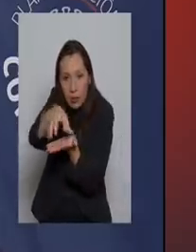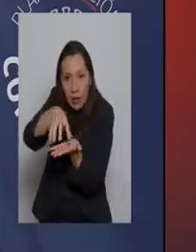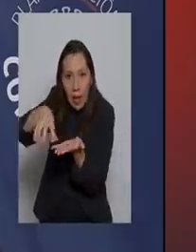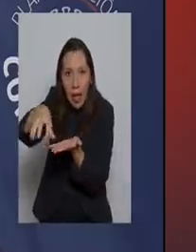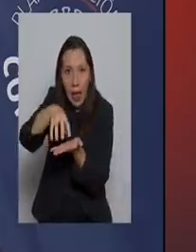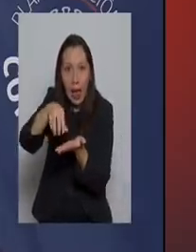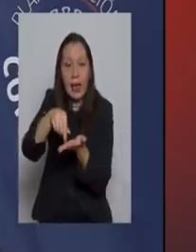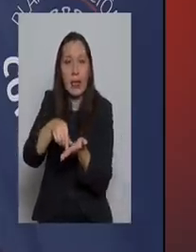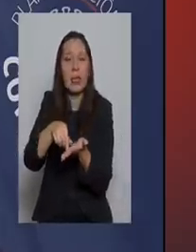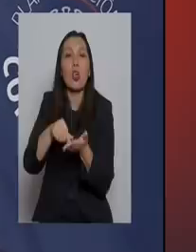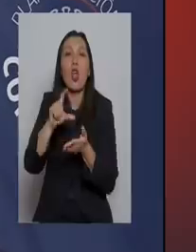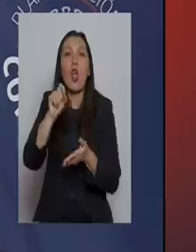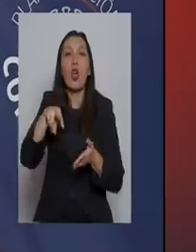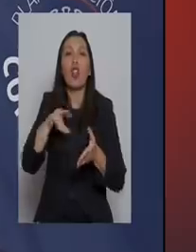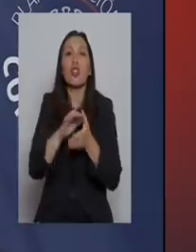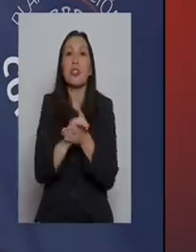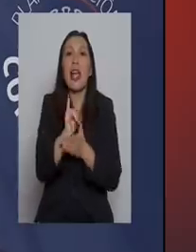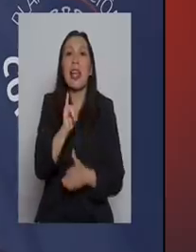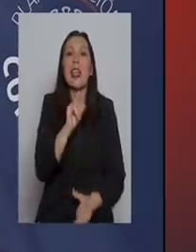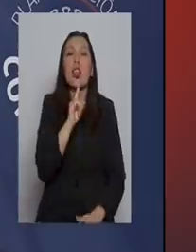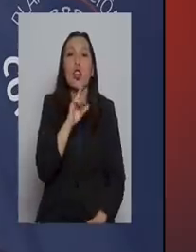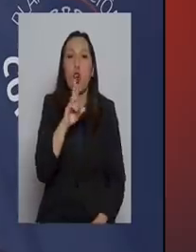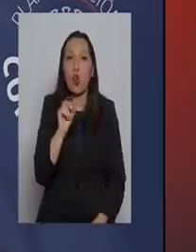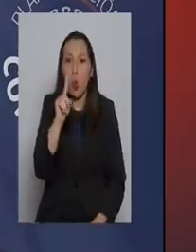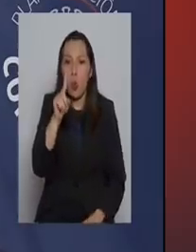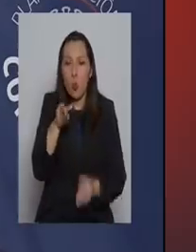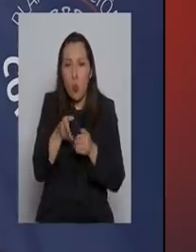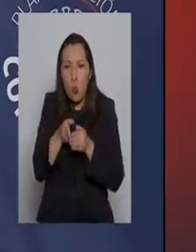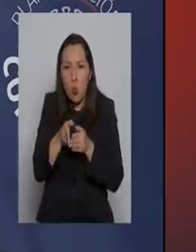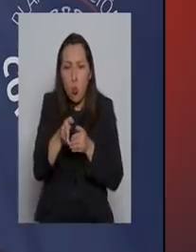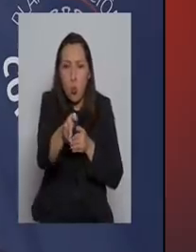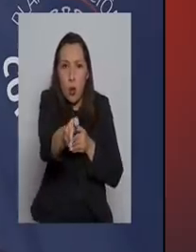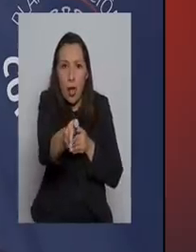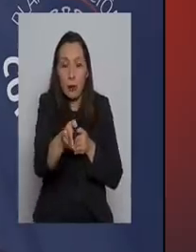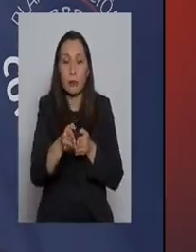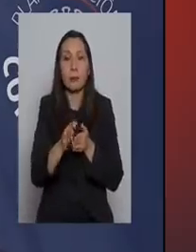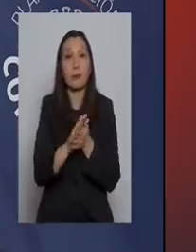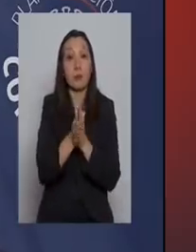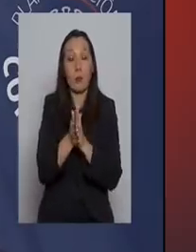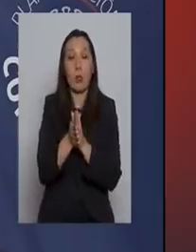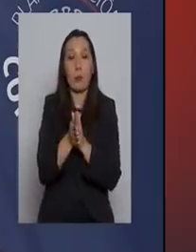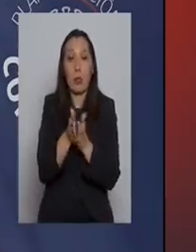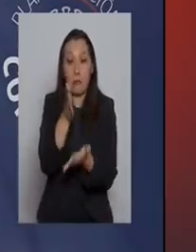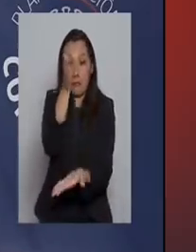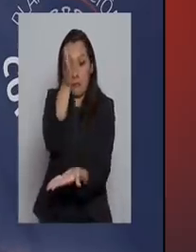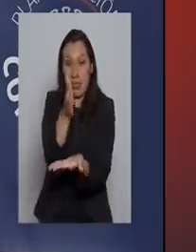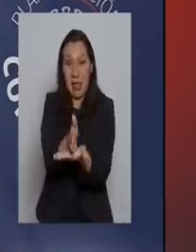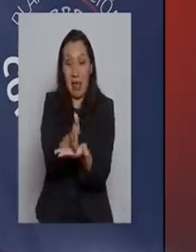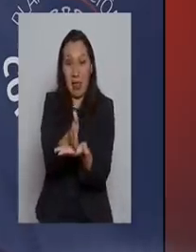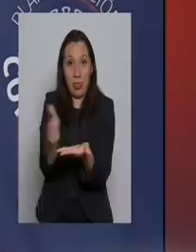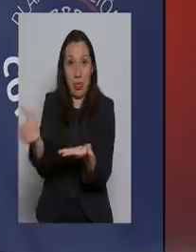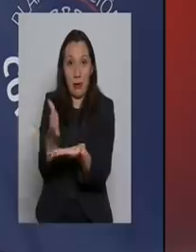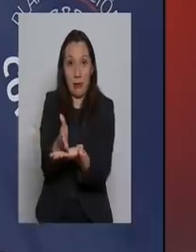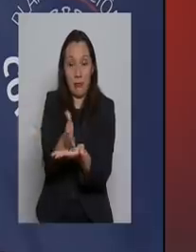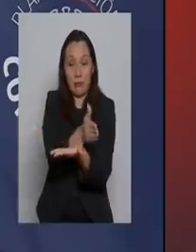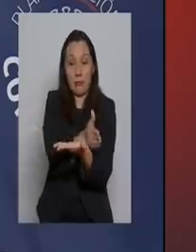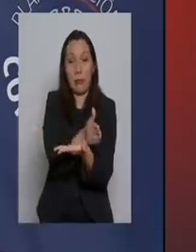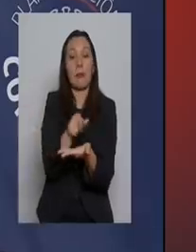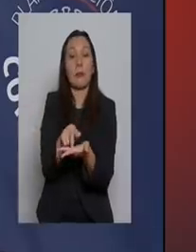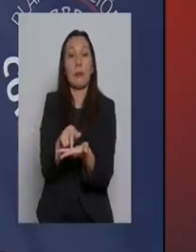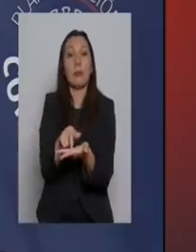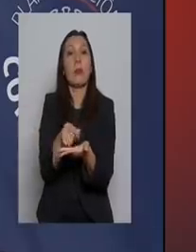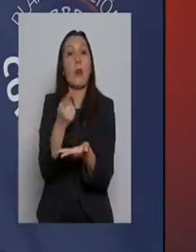la avenida Concha y Toro, que es una sola línea. Vale decir, todo lo que está dividido de Puente Alto o